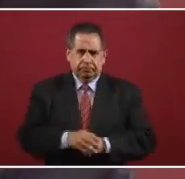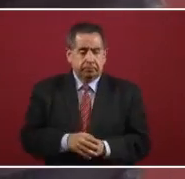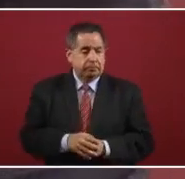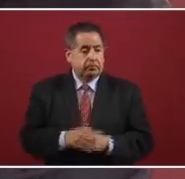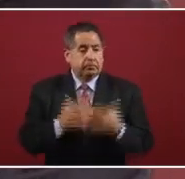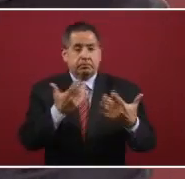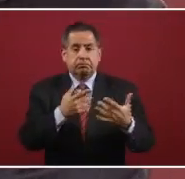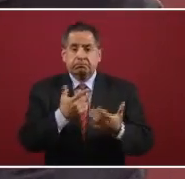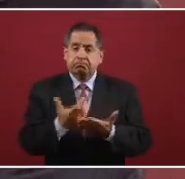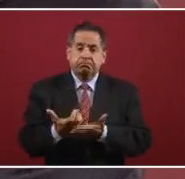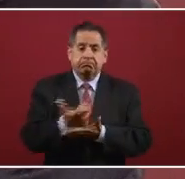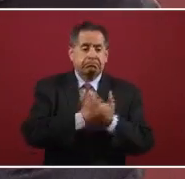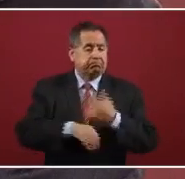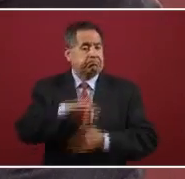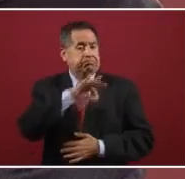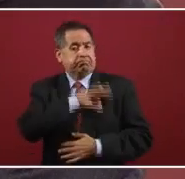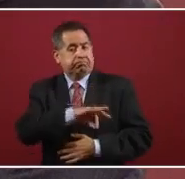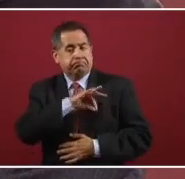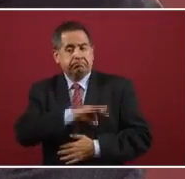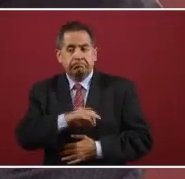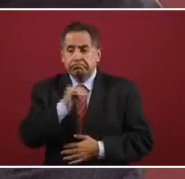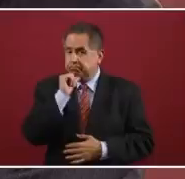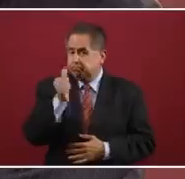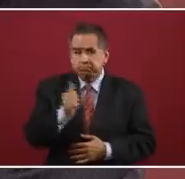sin fines de lucro,